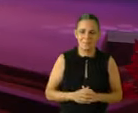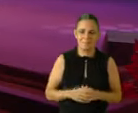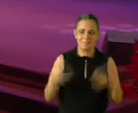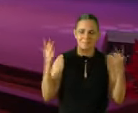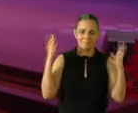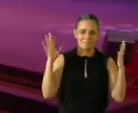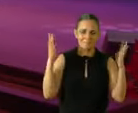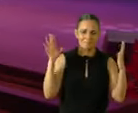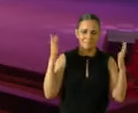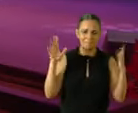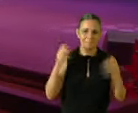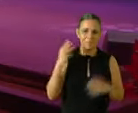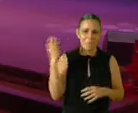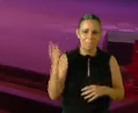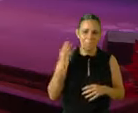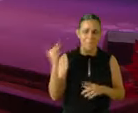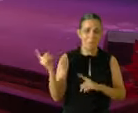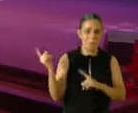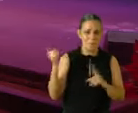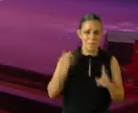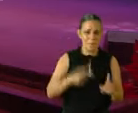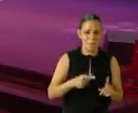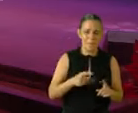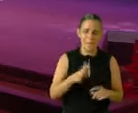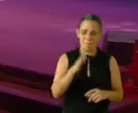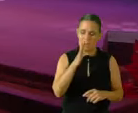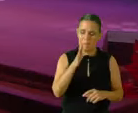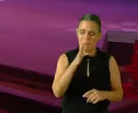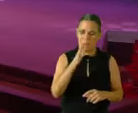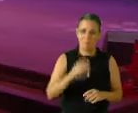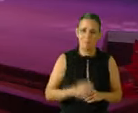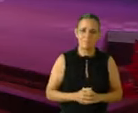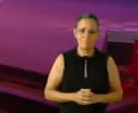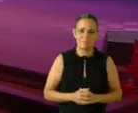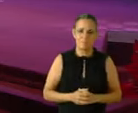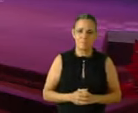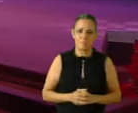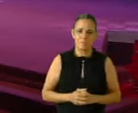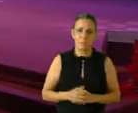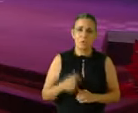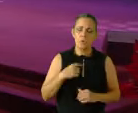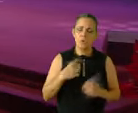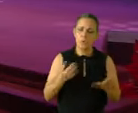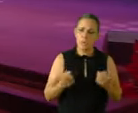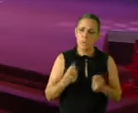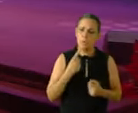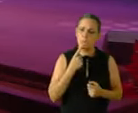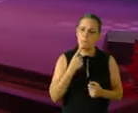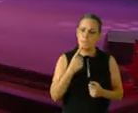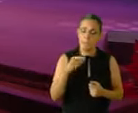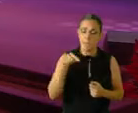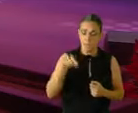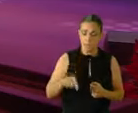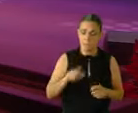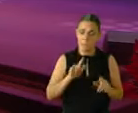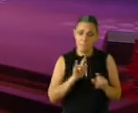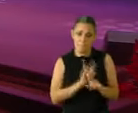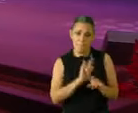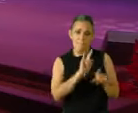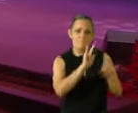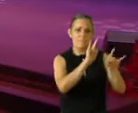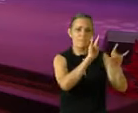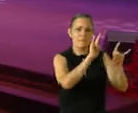Así que el miércoles viene Mode. Bueno, yo les quiero decir que este viaje se hizo todo intencional para la cadena